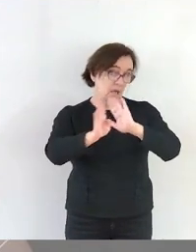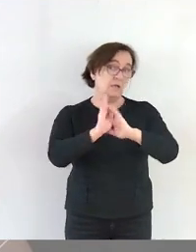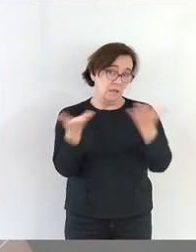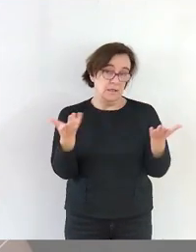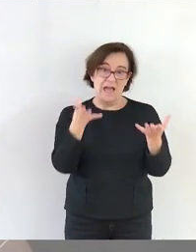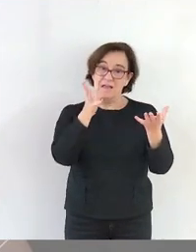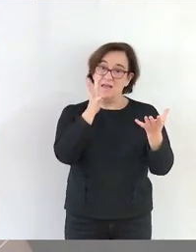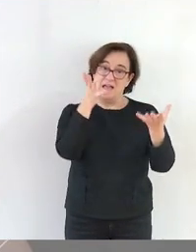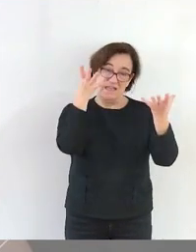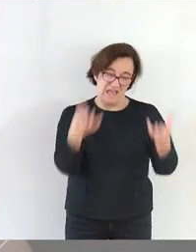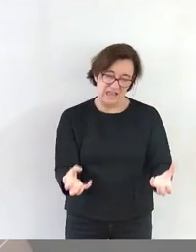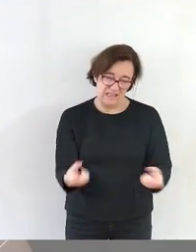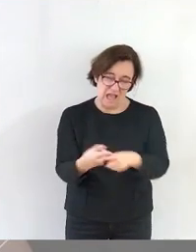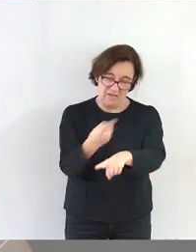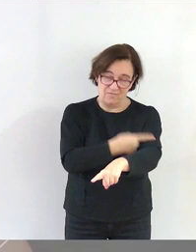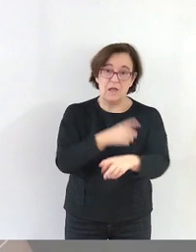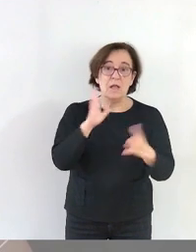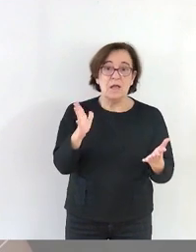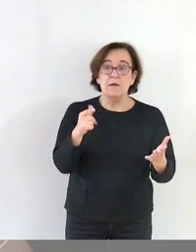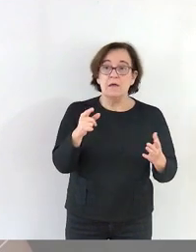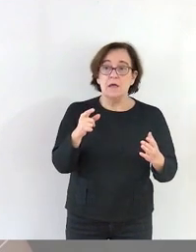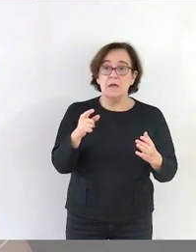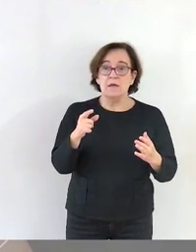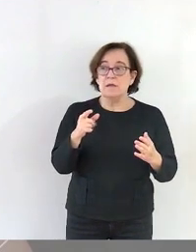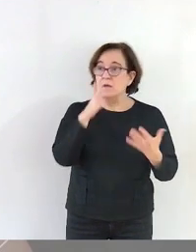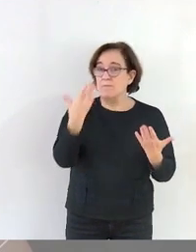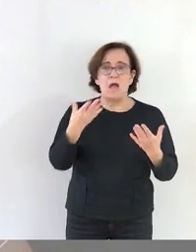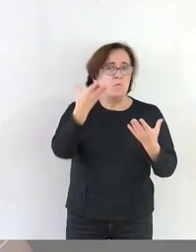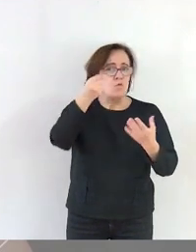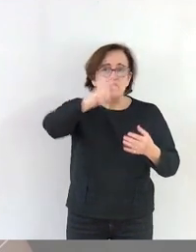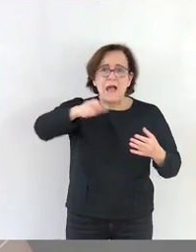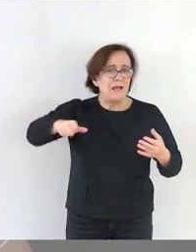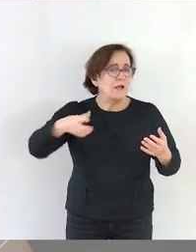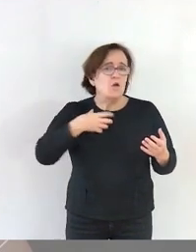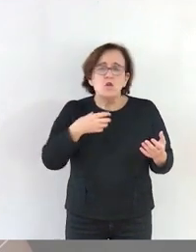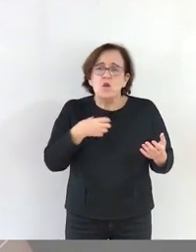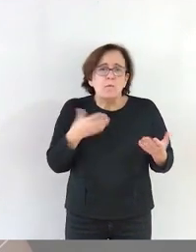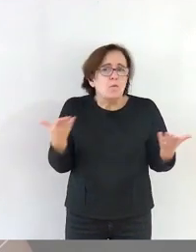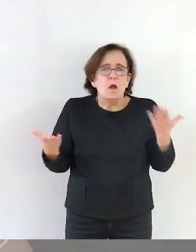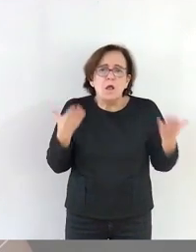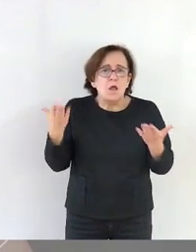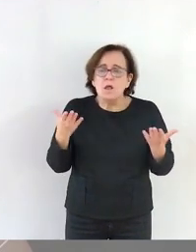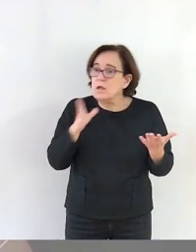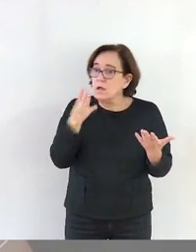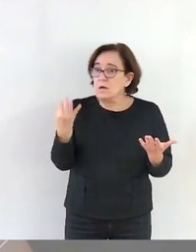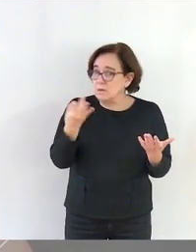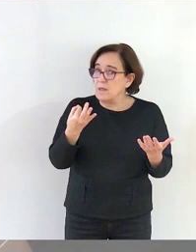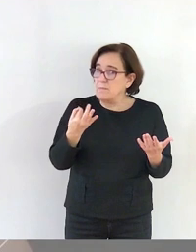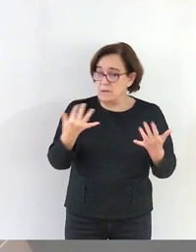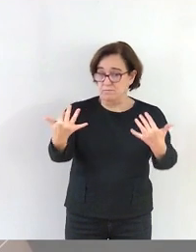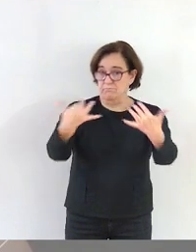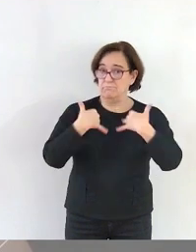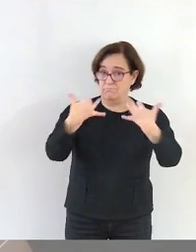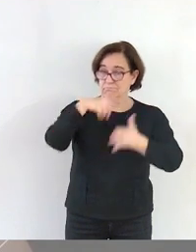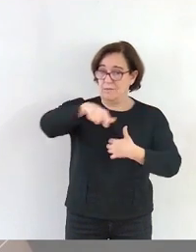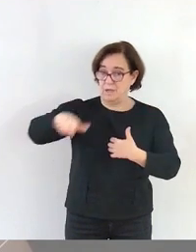sequías eh extremas pero es que estamos en el sael en esta zona decir hay mucha gente que ya no puede por otras múltiples razones Entonces lo vamos a tener aquí Así